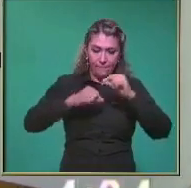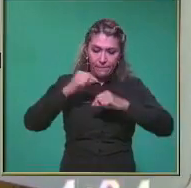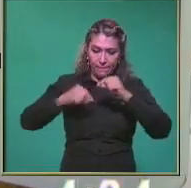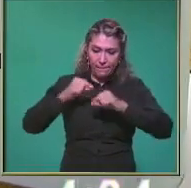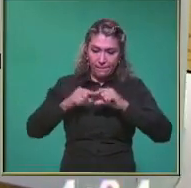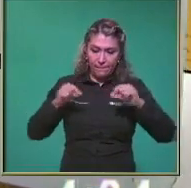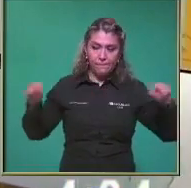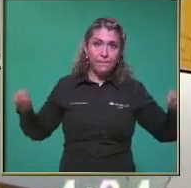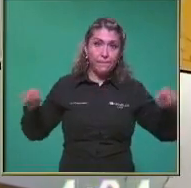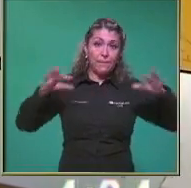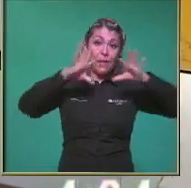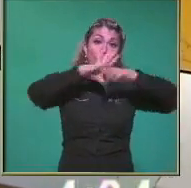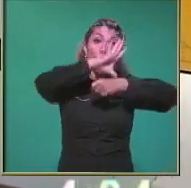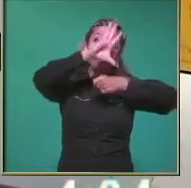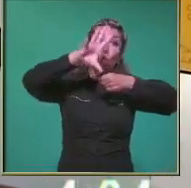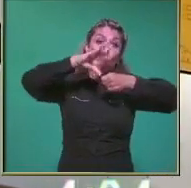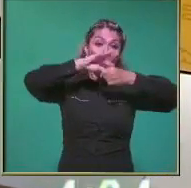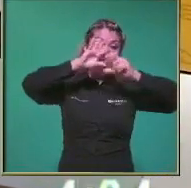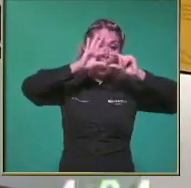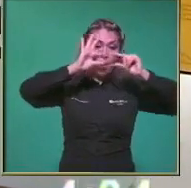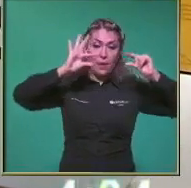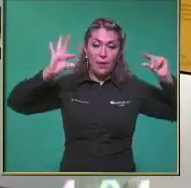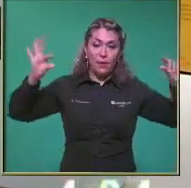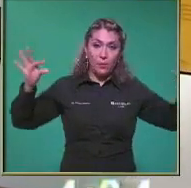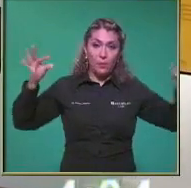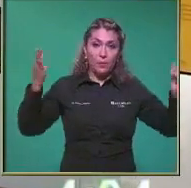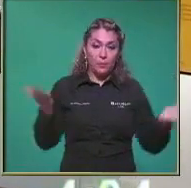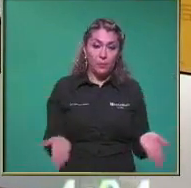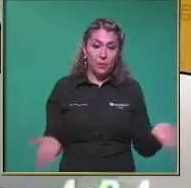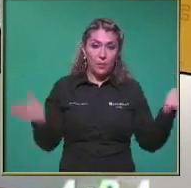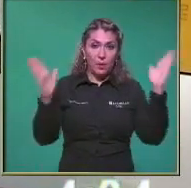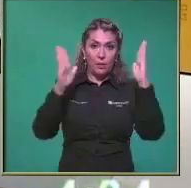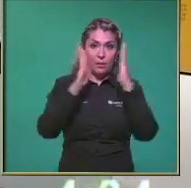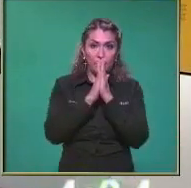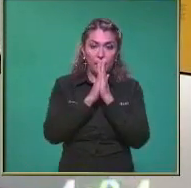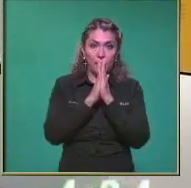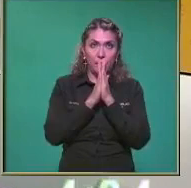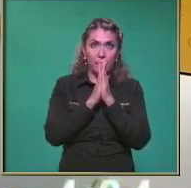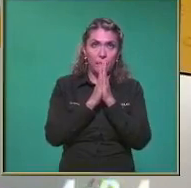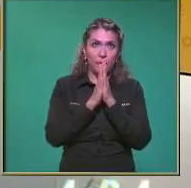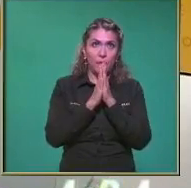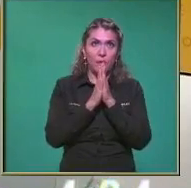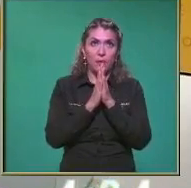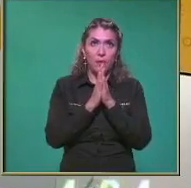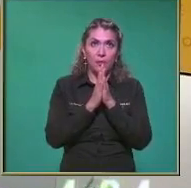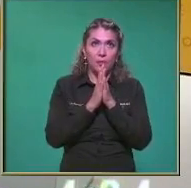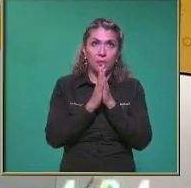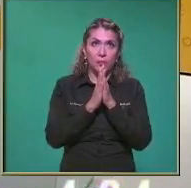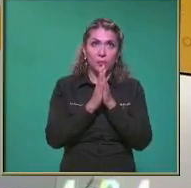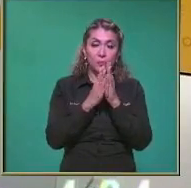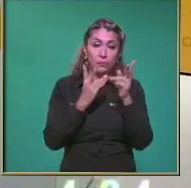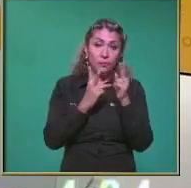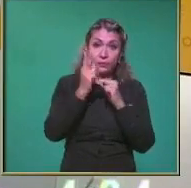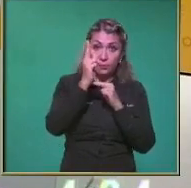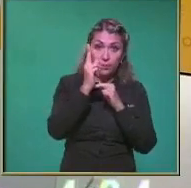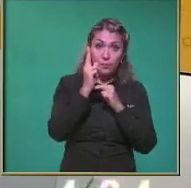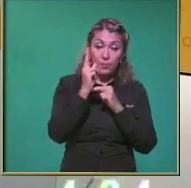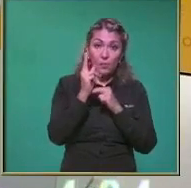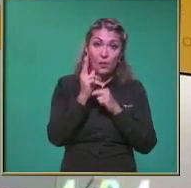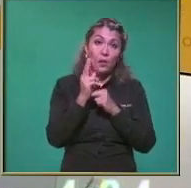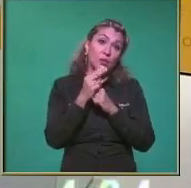mi entero. Si yo lo doblo, ¿qué tengo? Y lo cortara yo aquí,